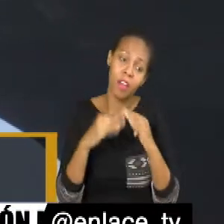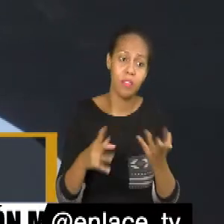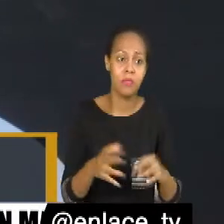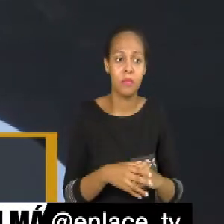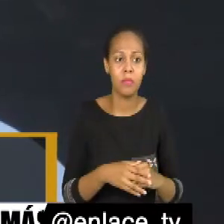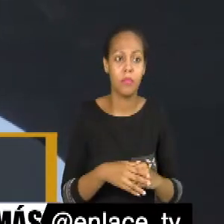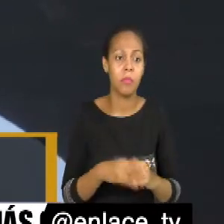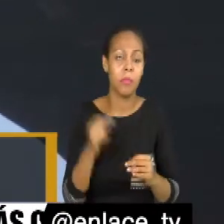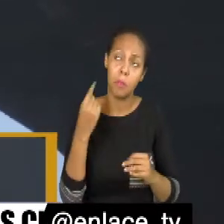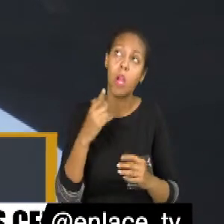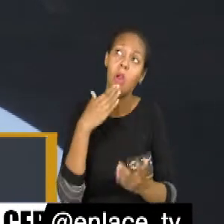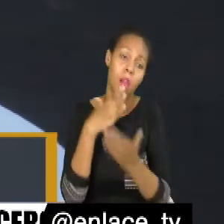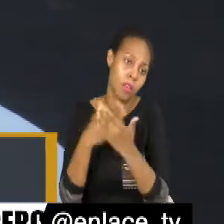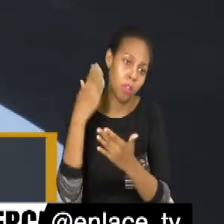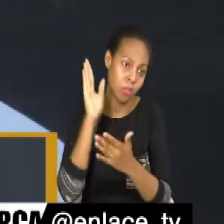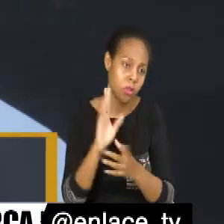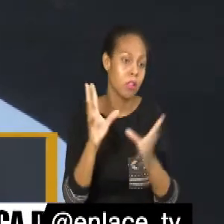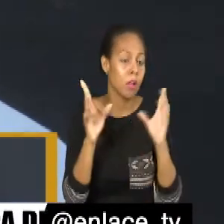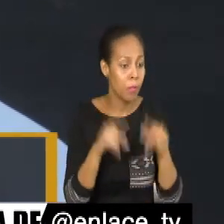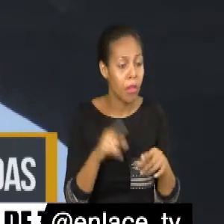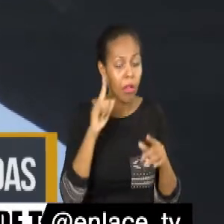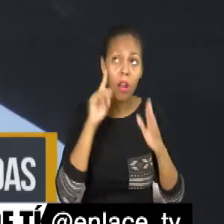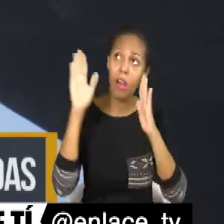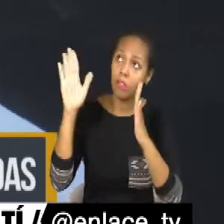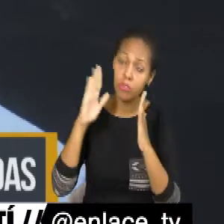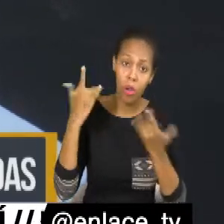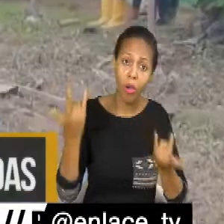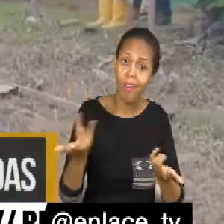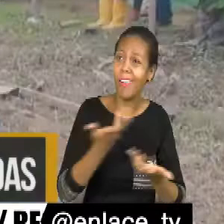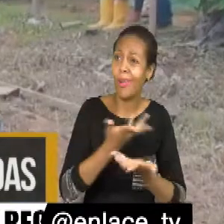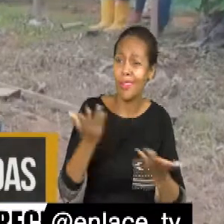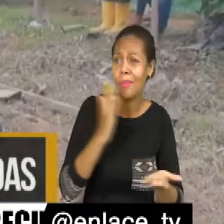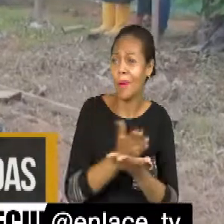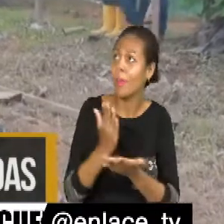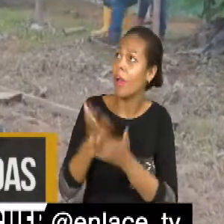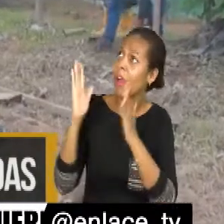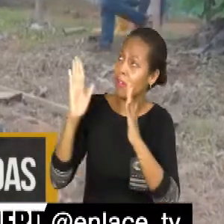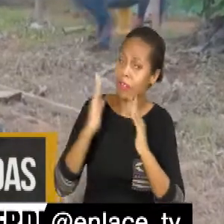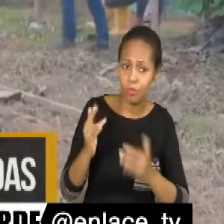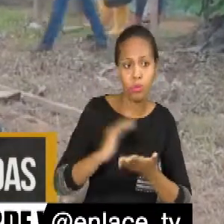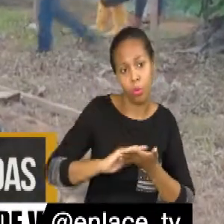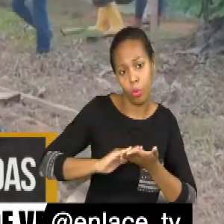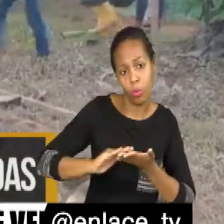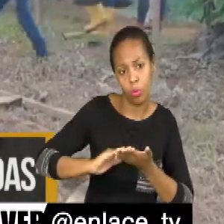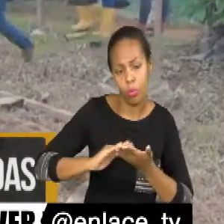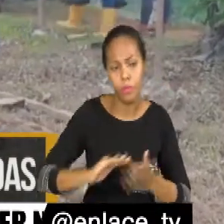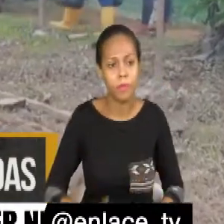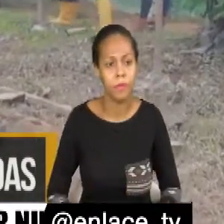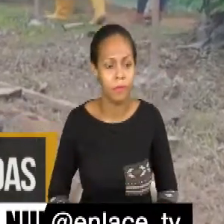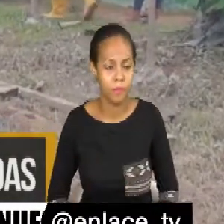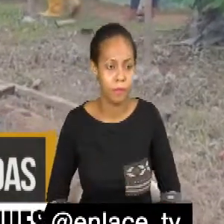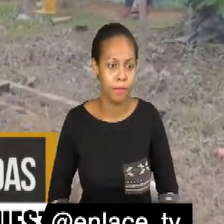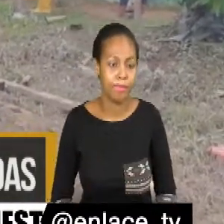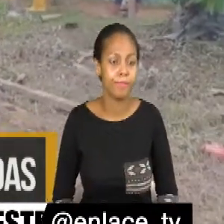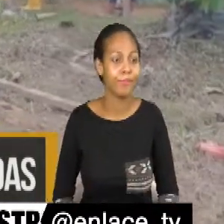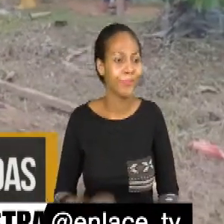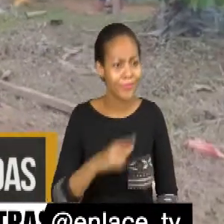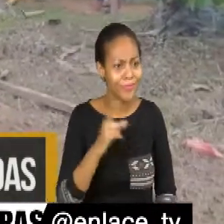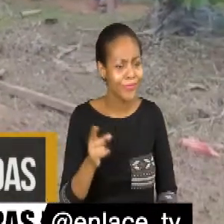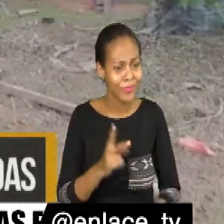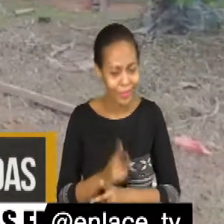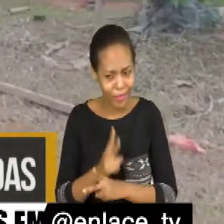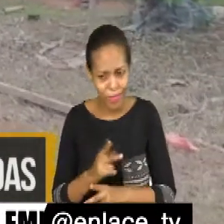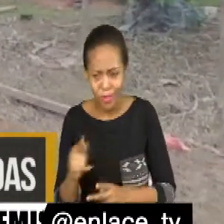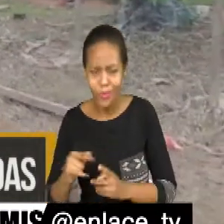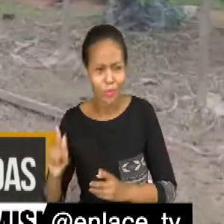que están viendo la emergencia que estamos sufriendo ahora en este momento nosotros. El Consejo Municipal para la Gestión del Riesgo y Desastres, Secretaría de